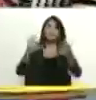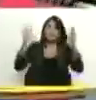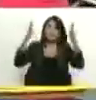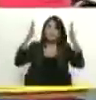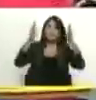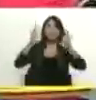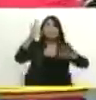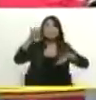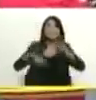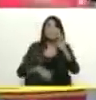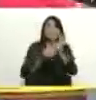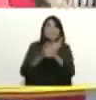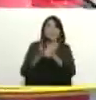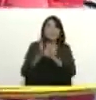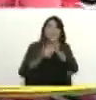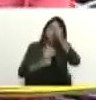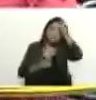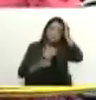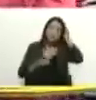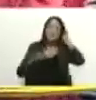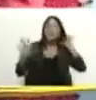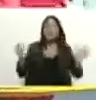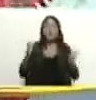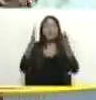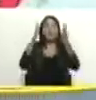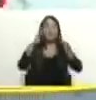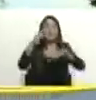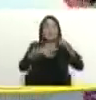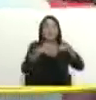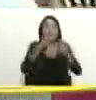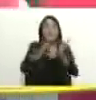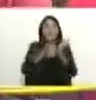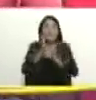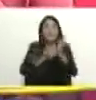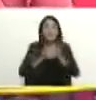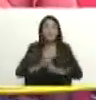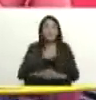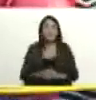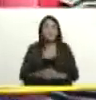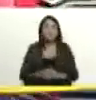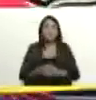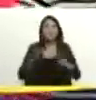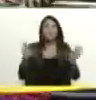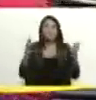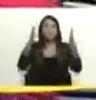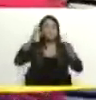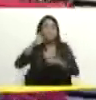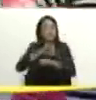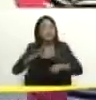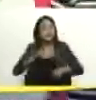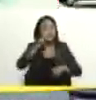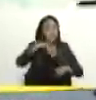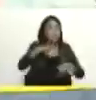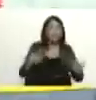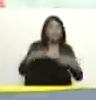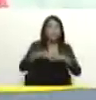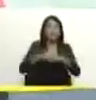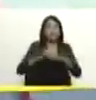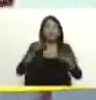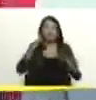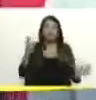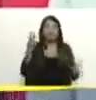abril! ¡Viva! ¡Que viva la revolución de abril! ¡Viva! ¡Que viva la unión cívico-militar! ¡Viva! ¡Que viva la